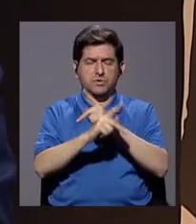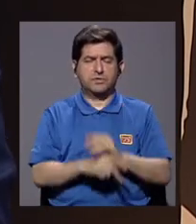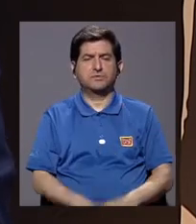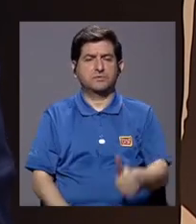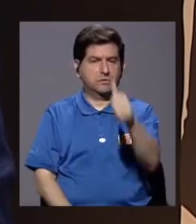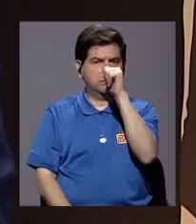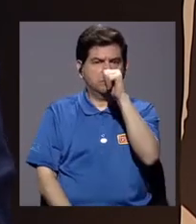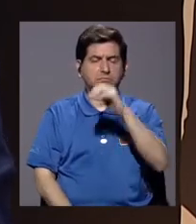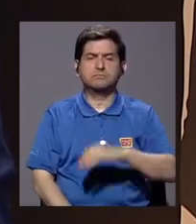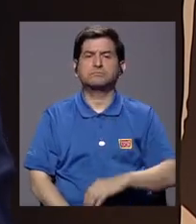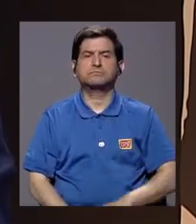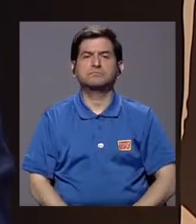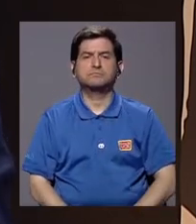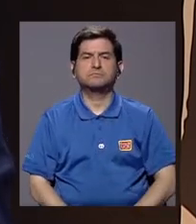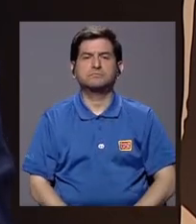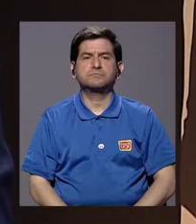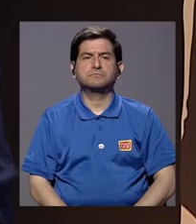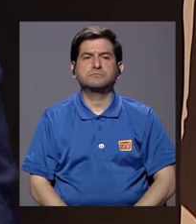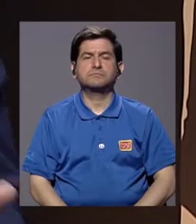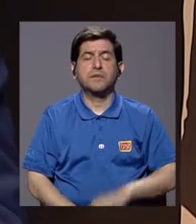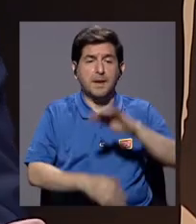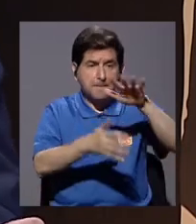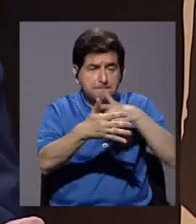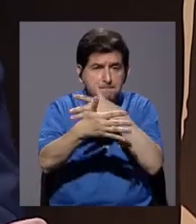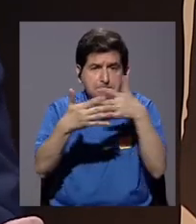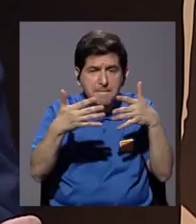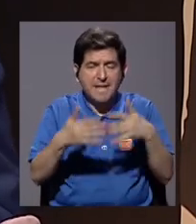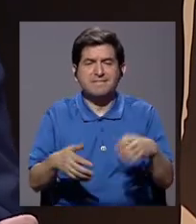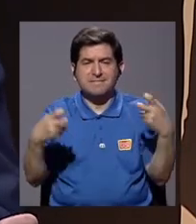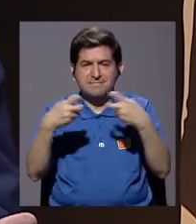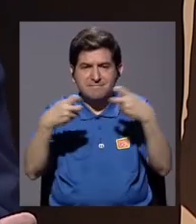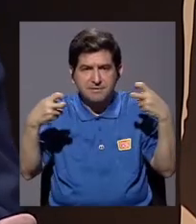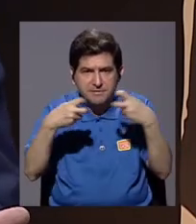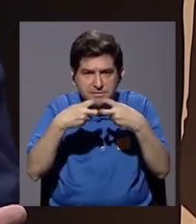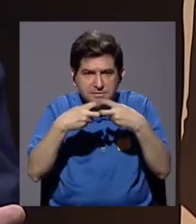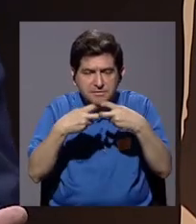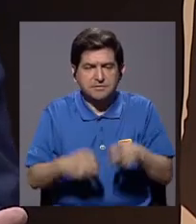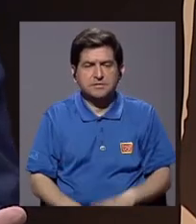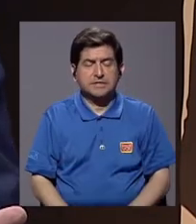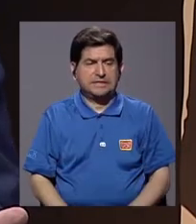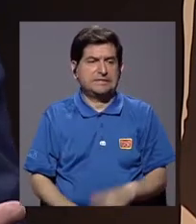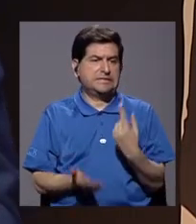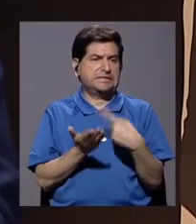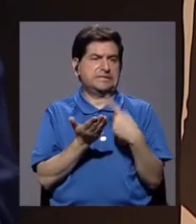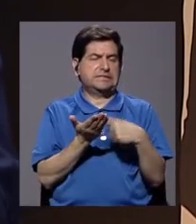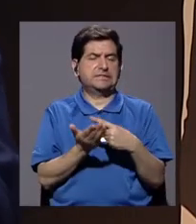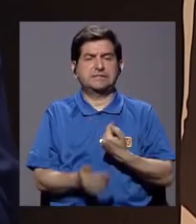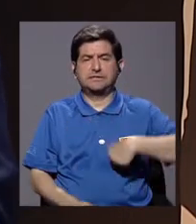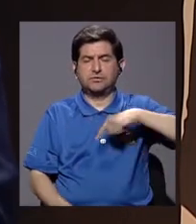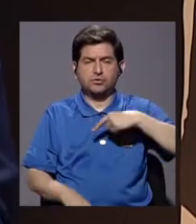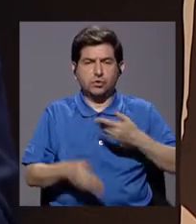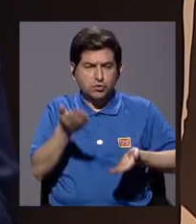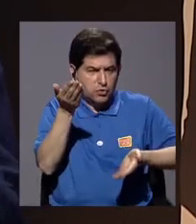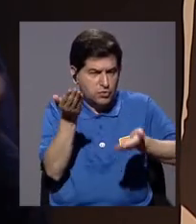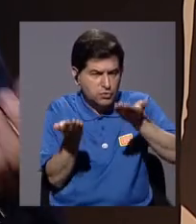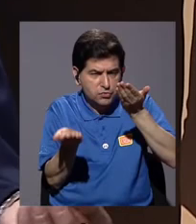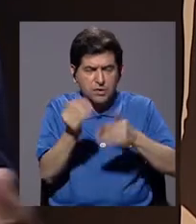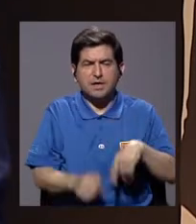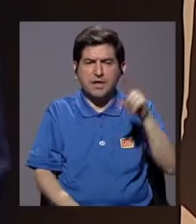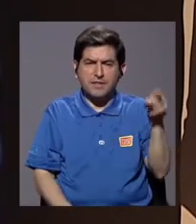recurso hídrico. La matriz eléctrica, como sabemos, más bien el gran dilema es cómo logramos un equilibrio